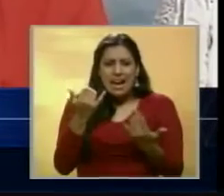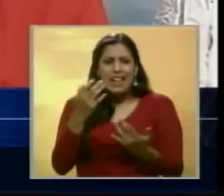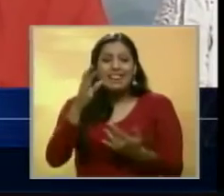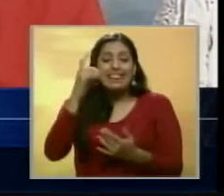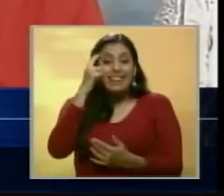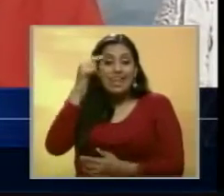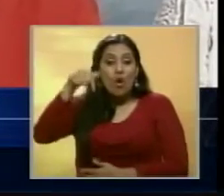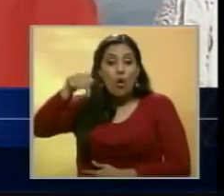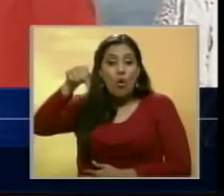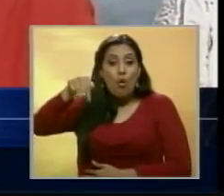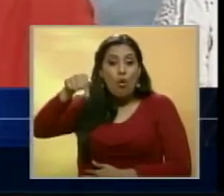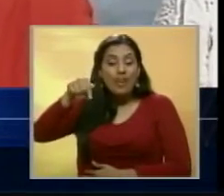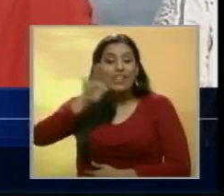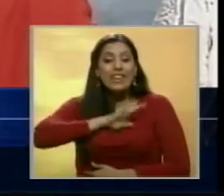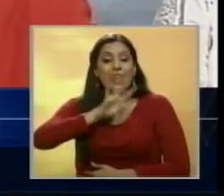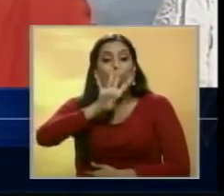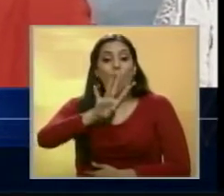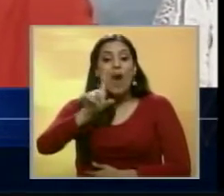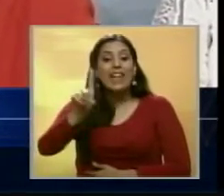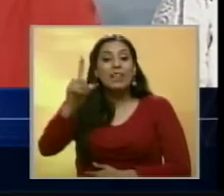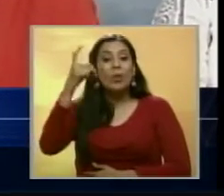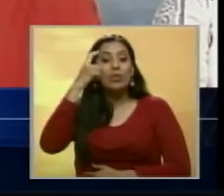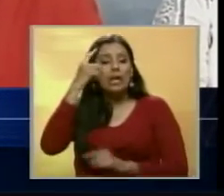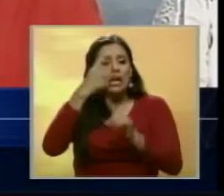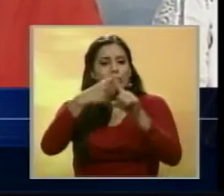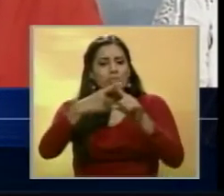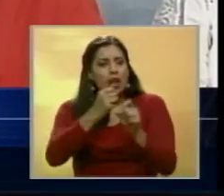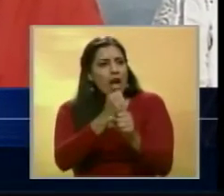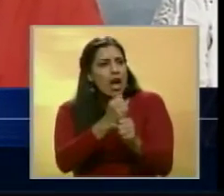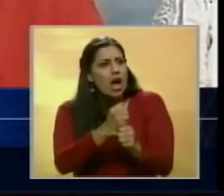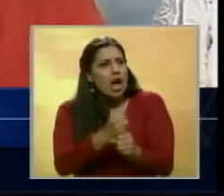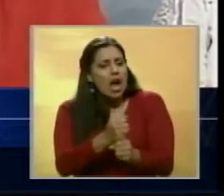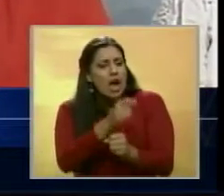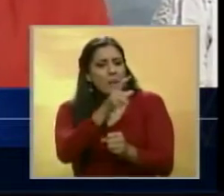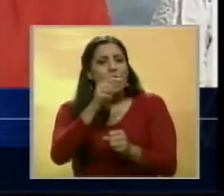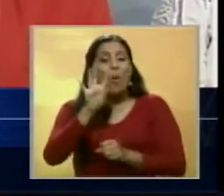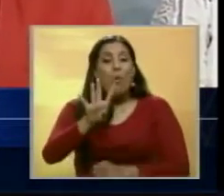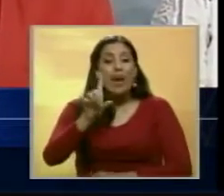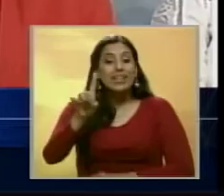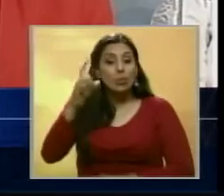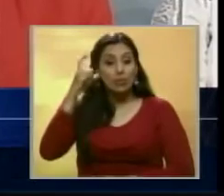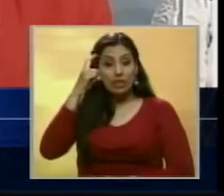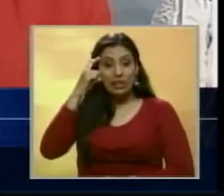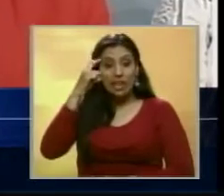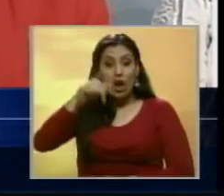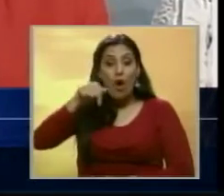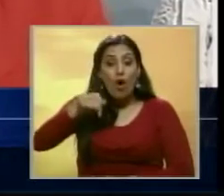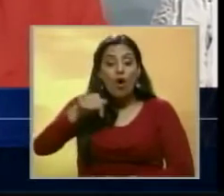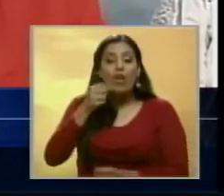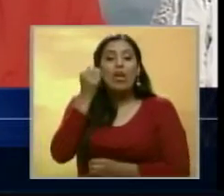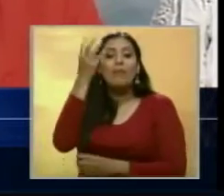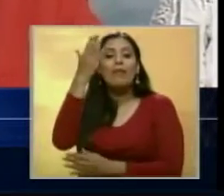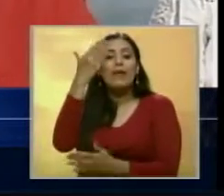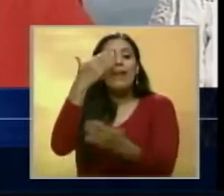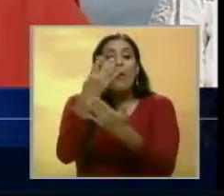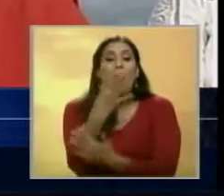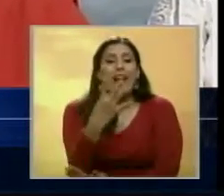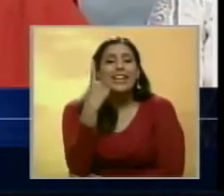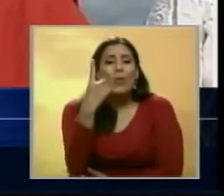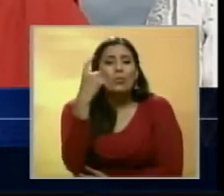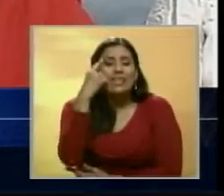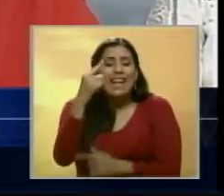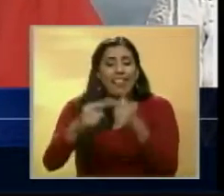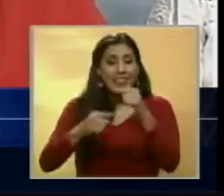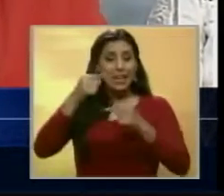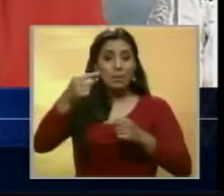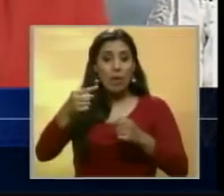el día de hoy son 41 días. 41 días, sale hoy a dar la cara después de